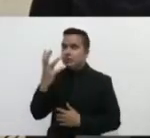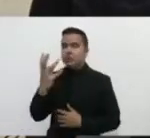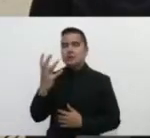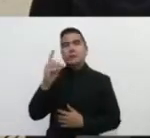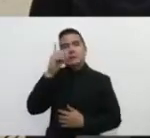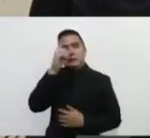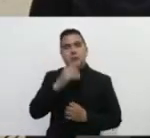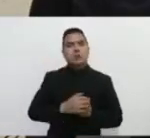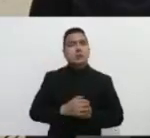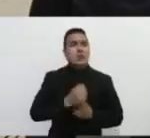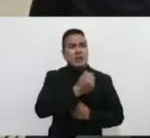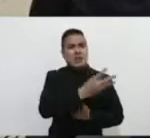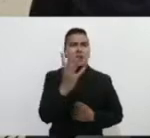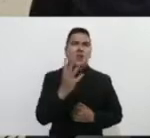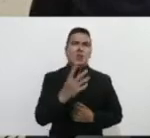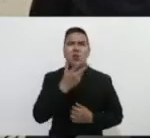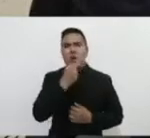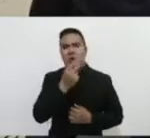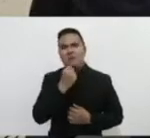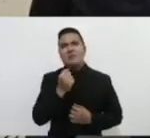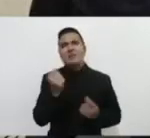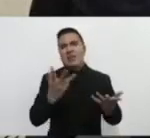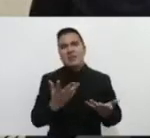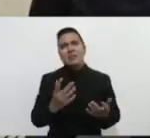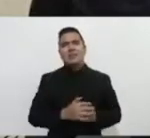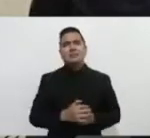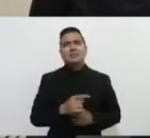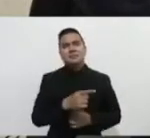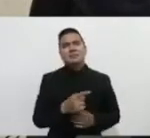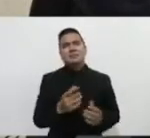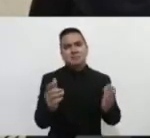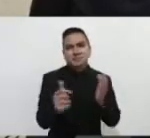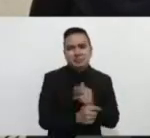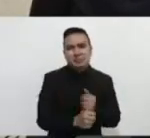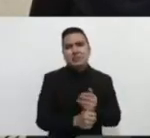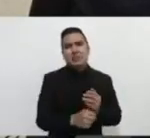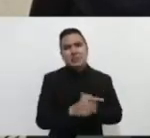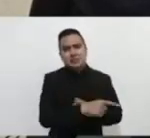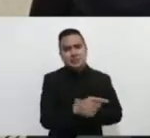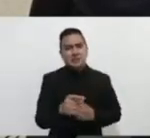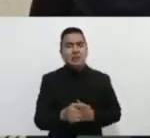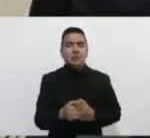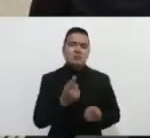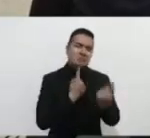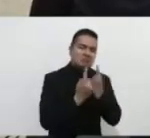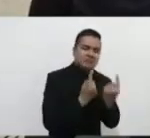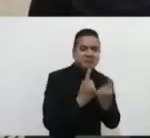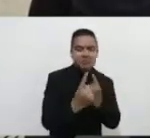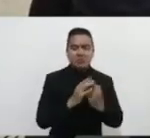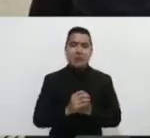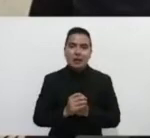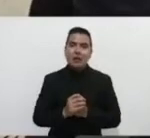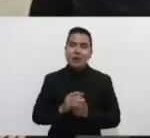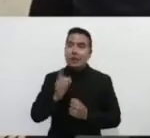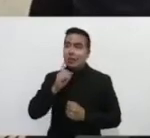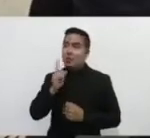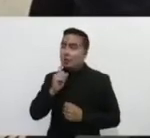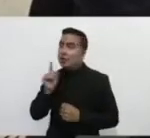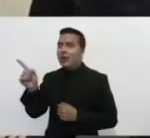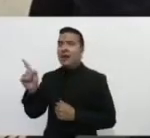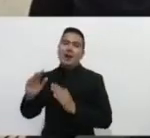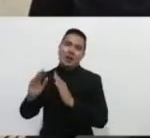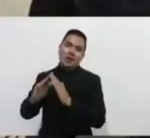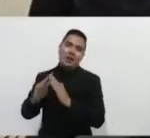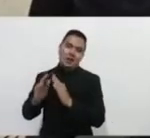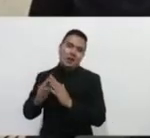muchos hombres se reúnen, se van a la cantina, al bar, a una cena y ahí es donde toman la acuerdan, decisión, claro. ¿no? Cuando la mujer entonces tiene